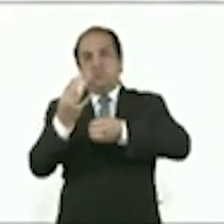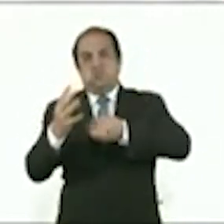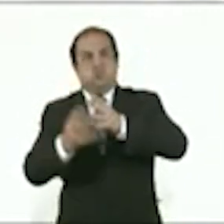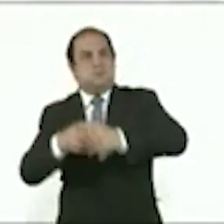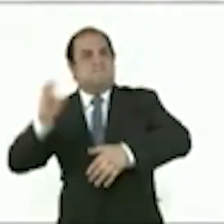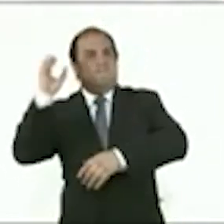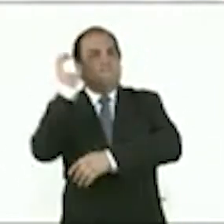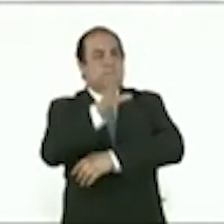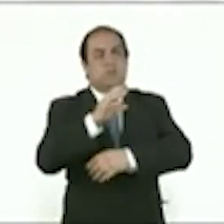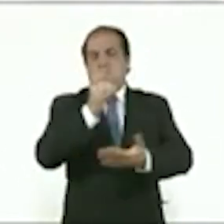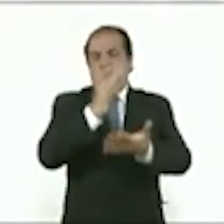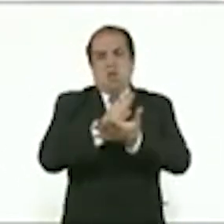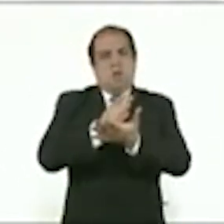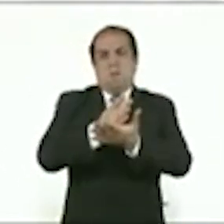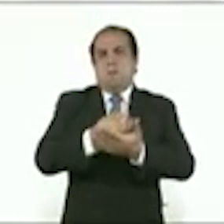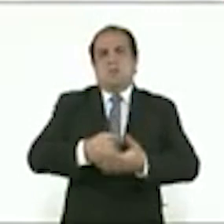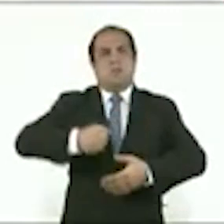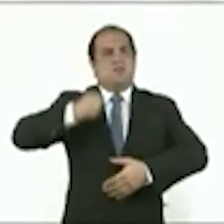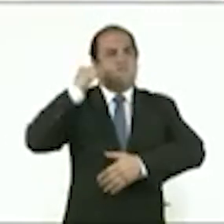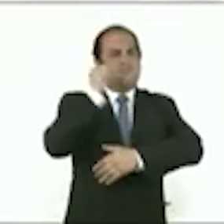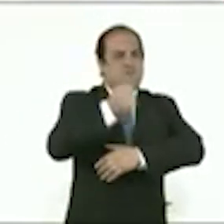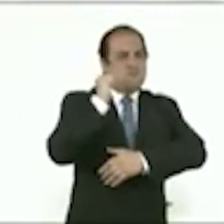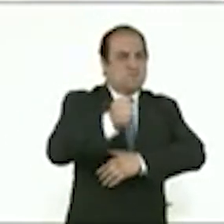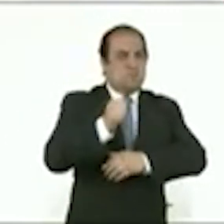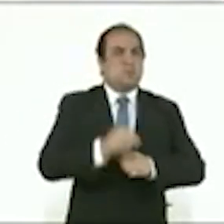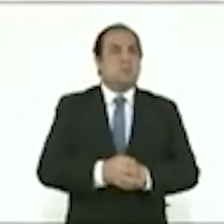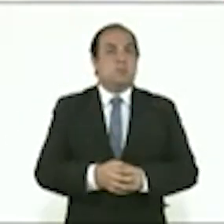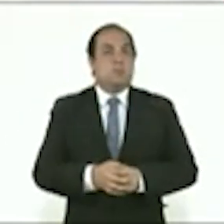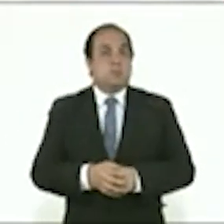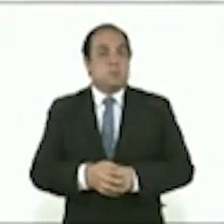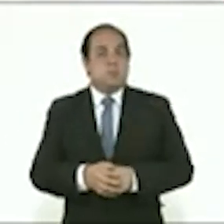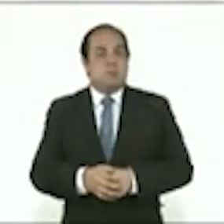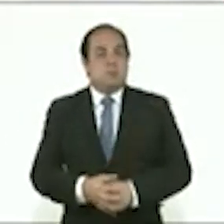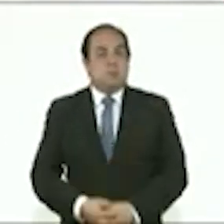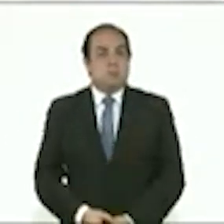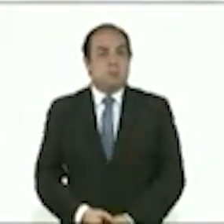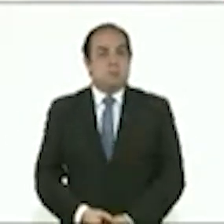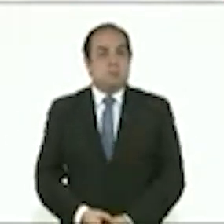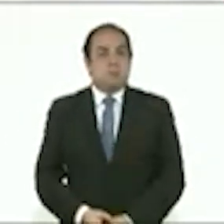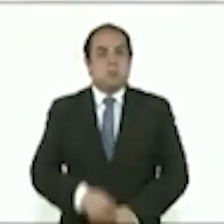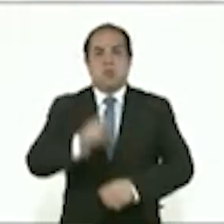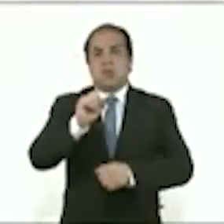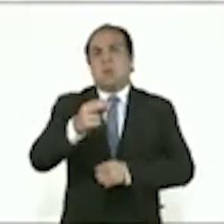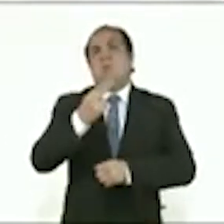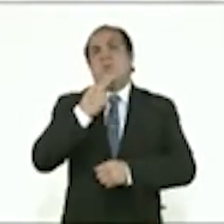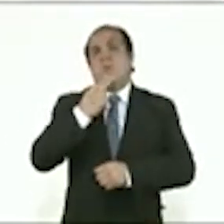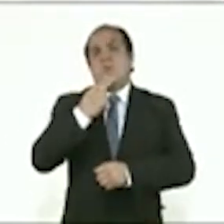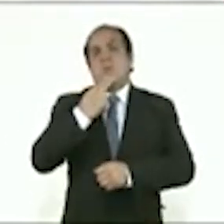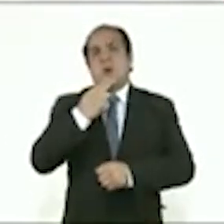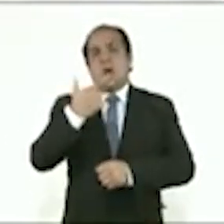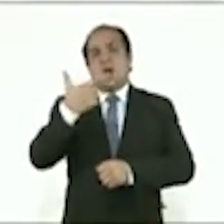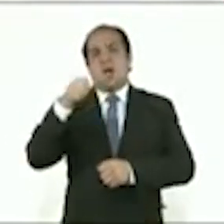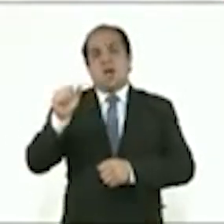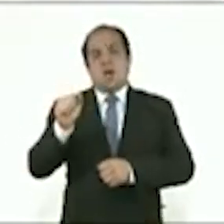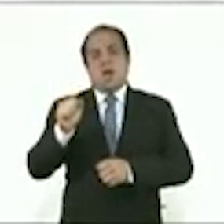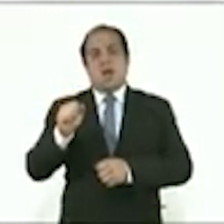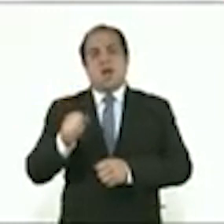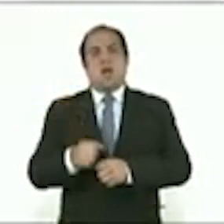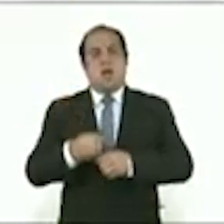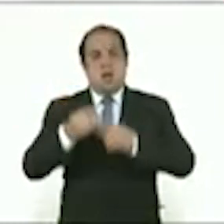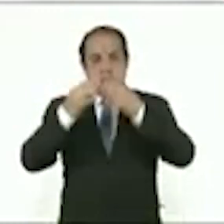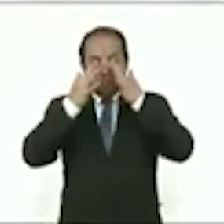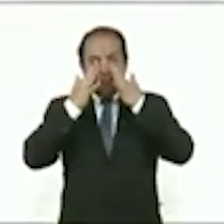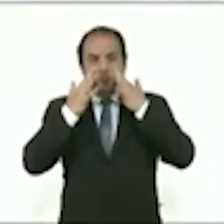solo martillos y otras herramientas, sino inclusive usan gases, pimienta, en